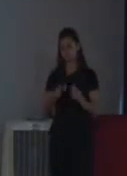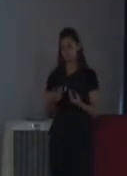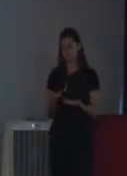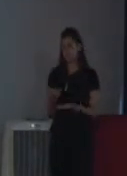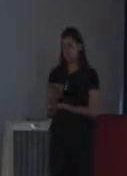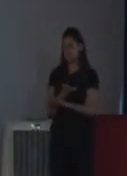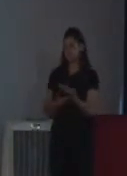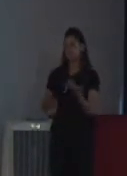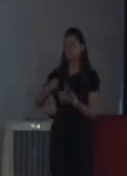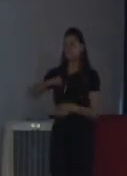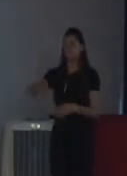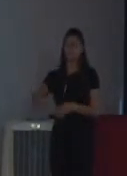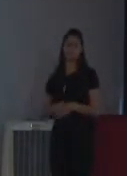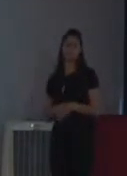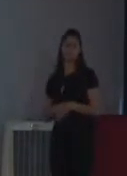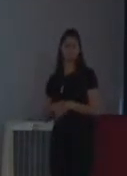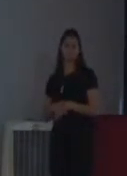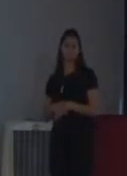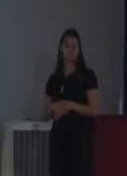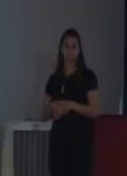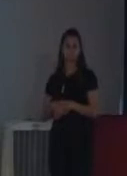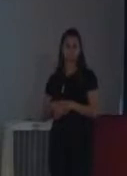de ese derecho.